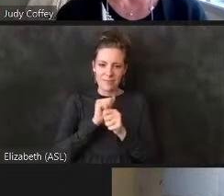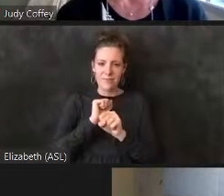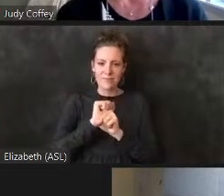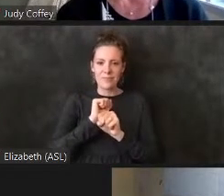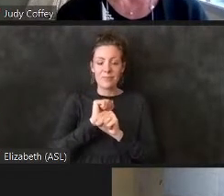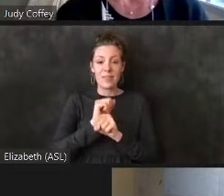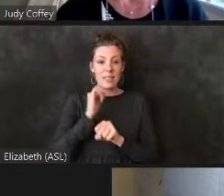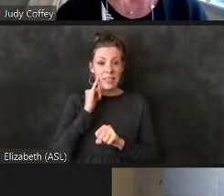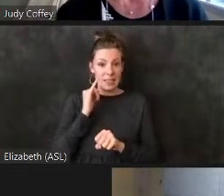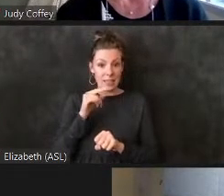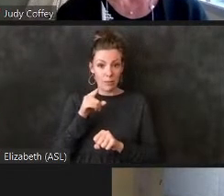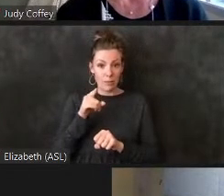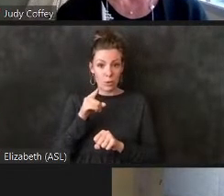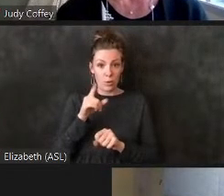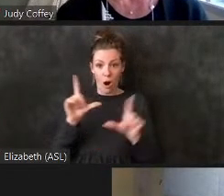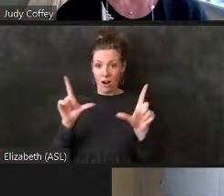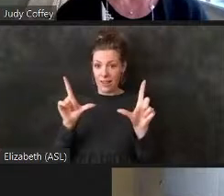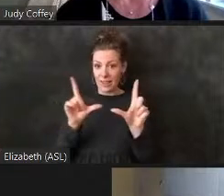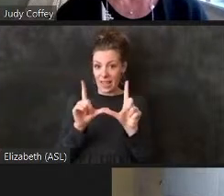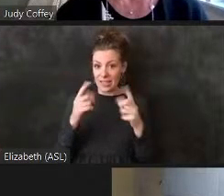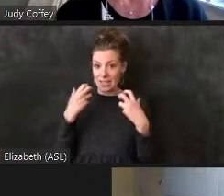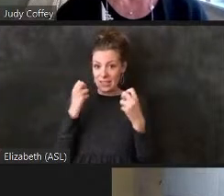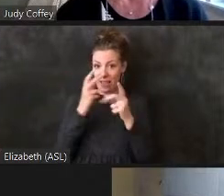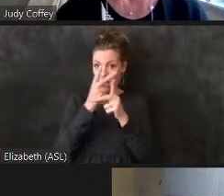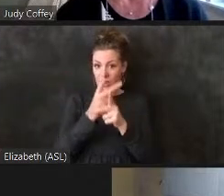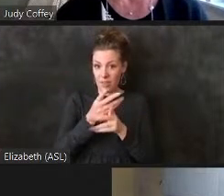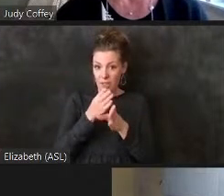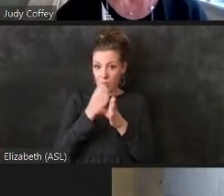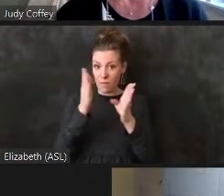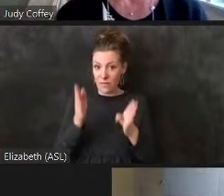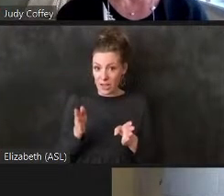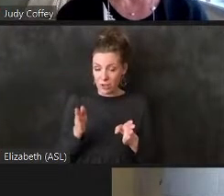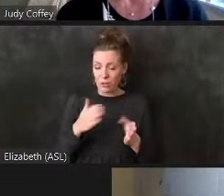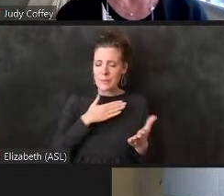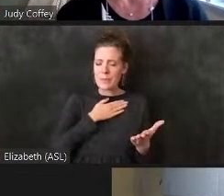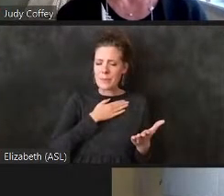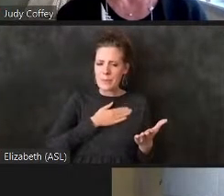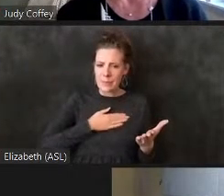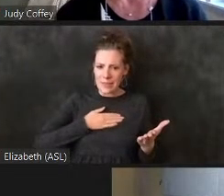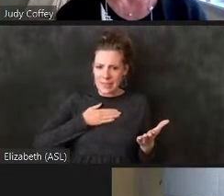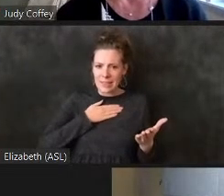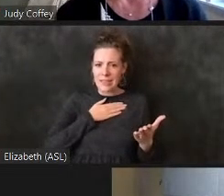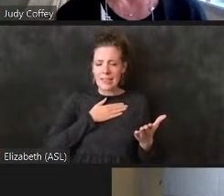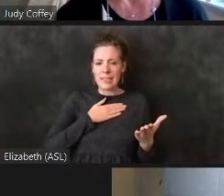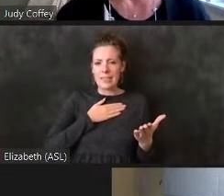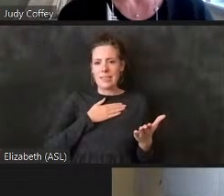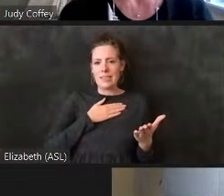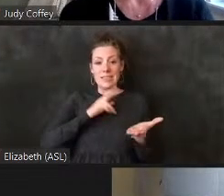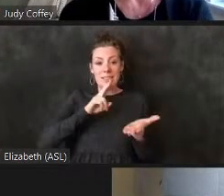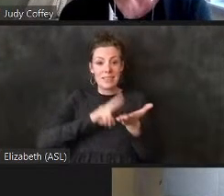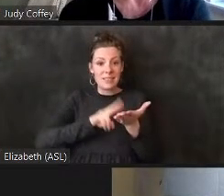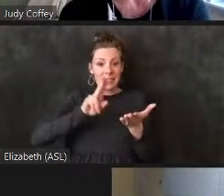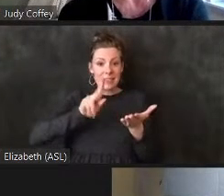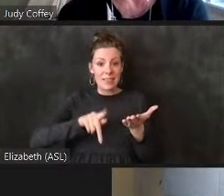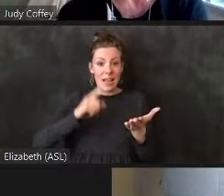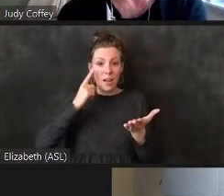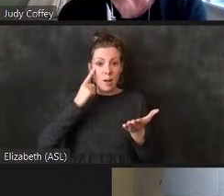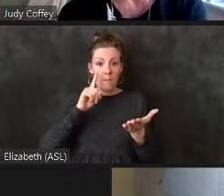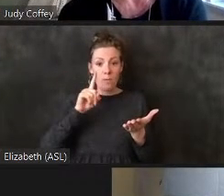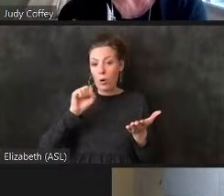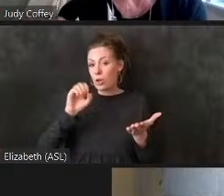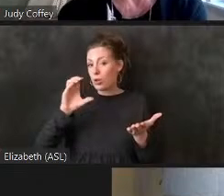Y gracias a todos que han ayudado. Si usted es un profesional, ¿verdad?, licenciado de salud,